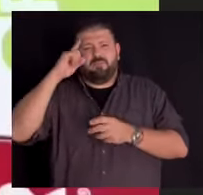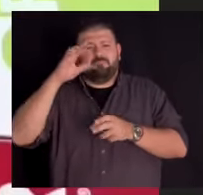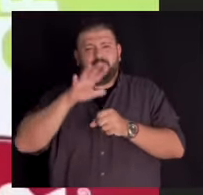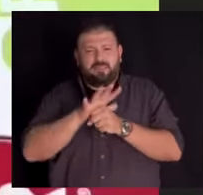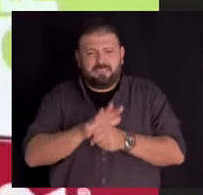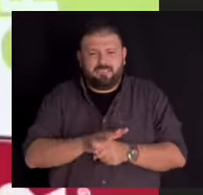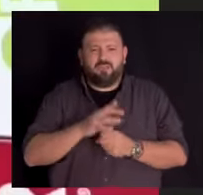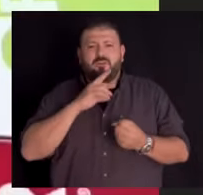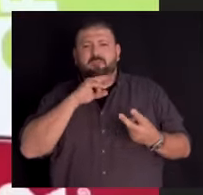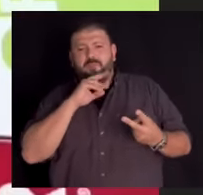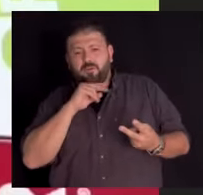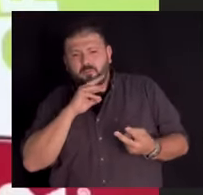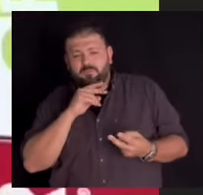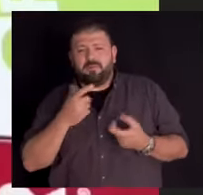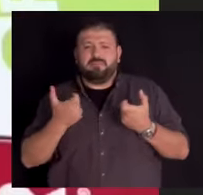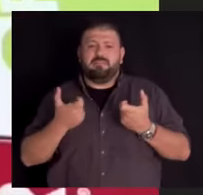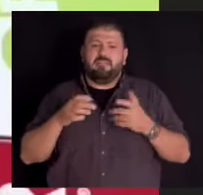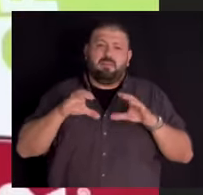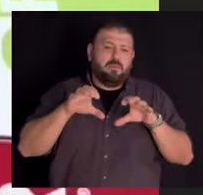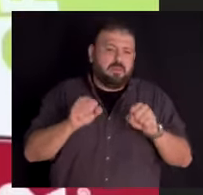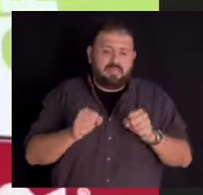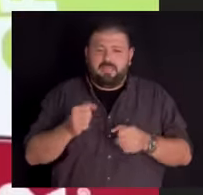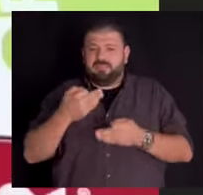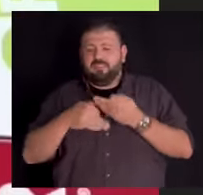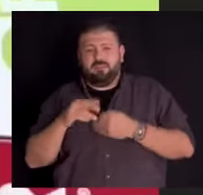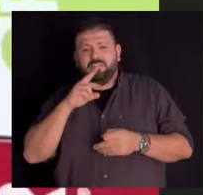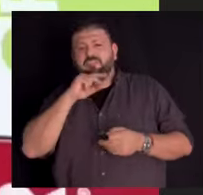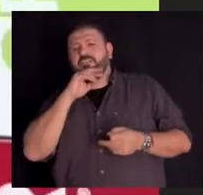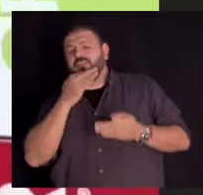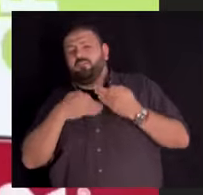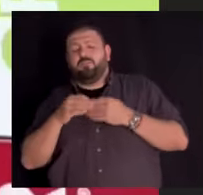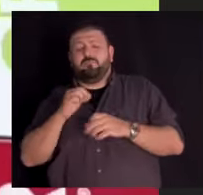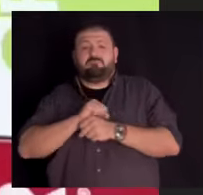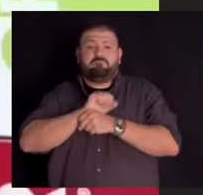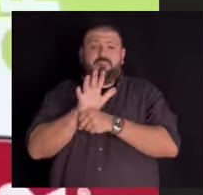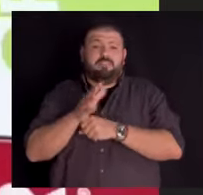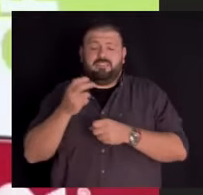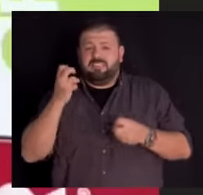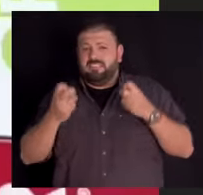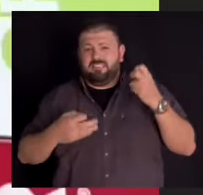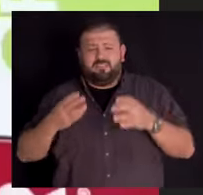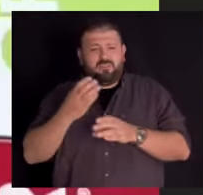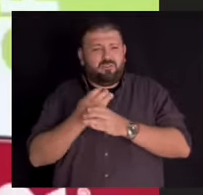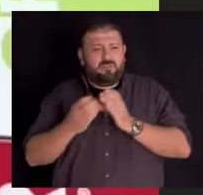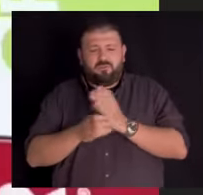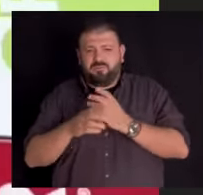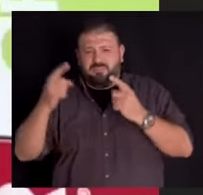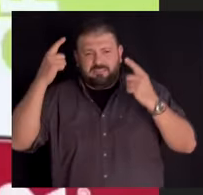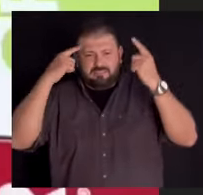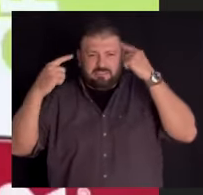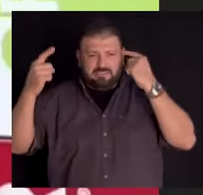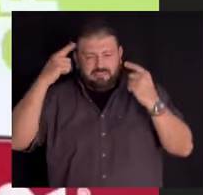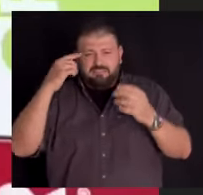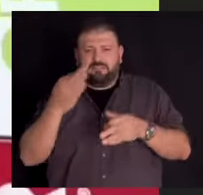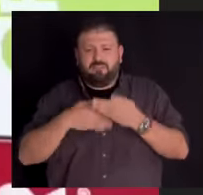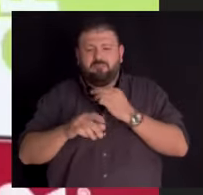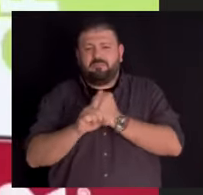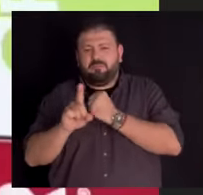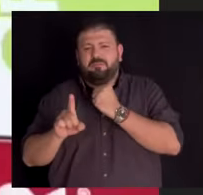que el dinero tal vez no le alcance, que ahorita en la pandemia, tantas cosas que están ocurriendo, su trabajo,